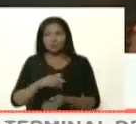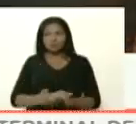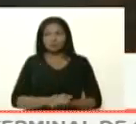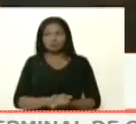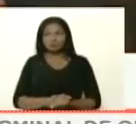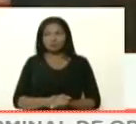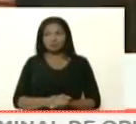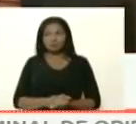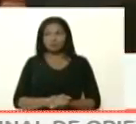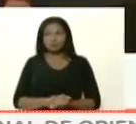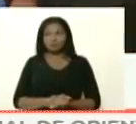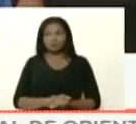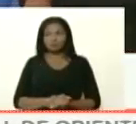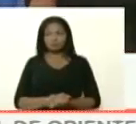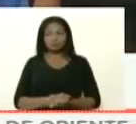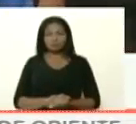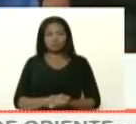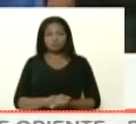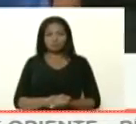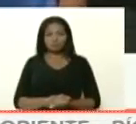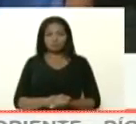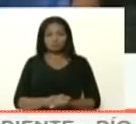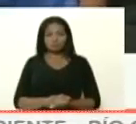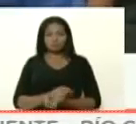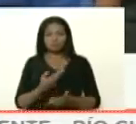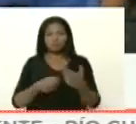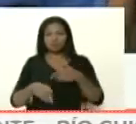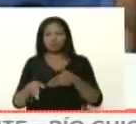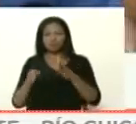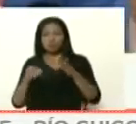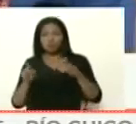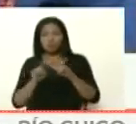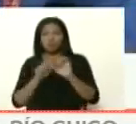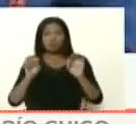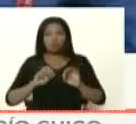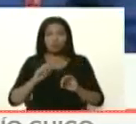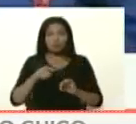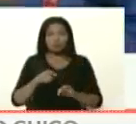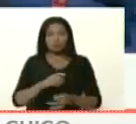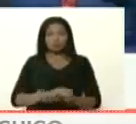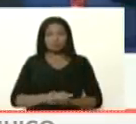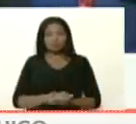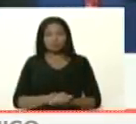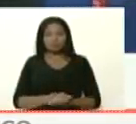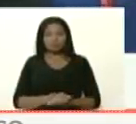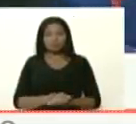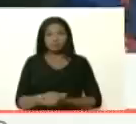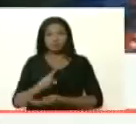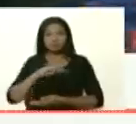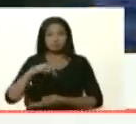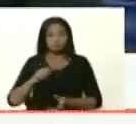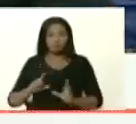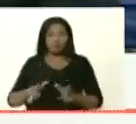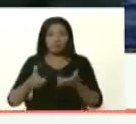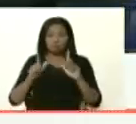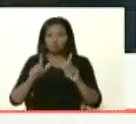en la mecánica y en la construcción de aeronaves. Ya estamos listos para